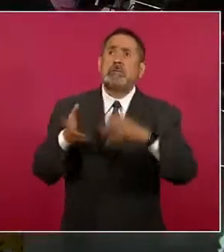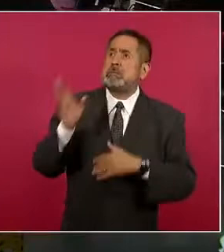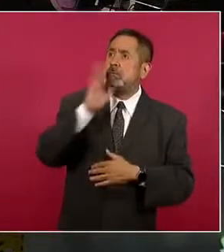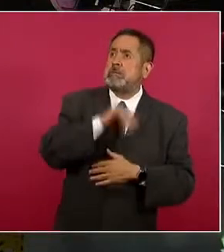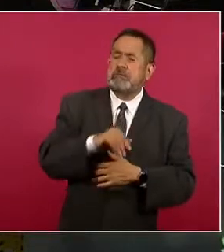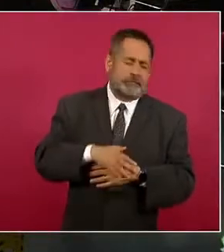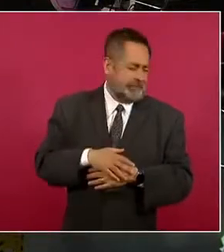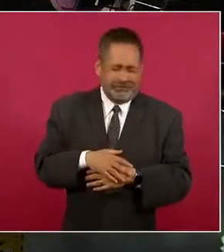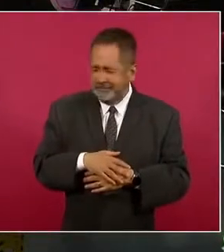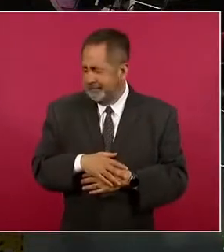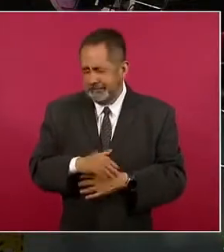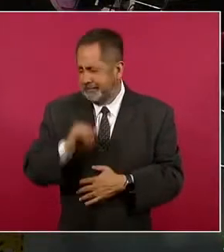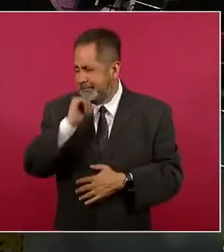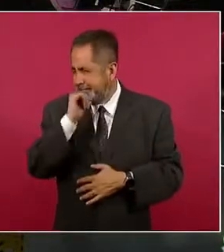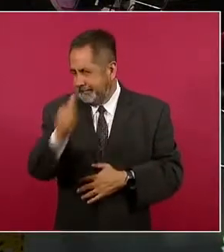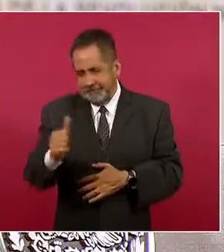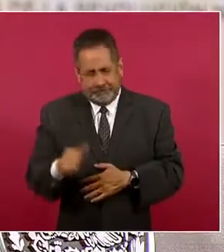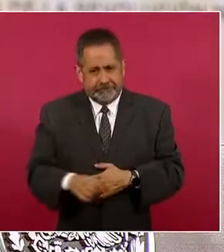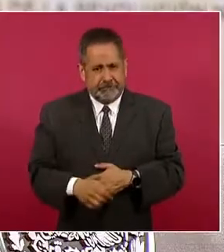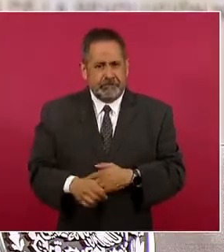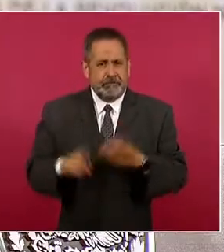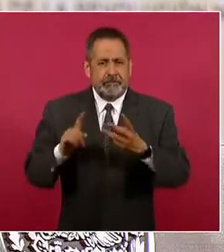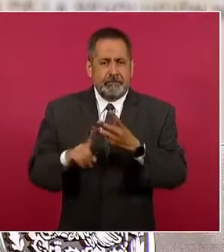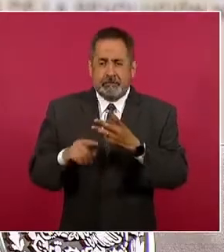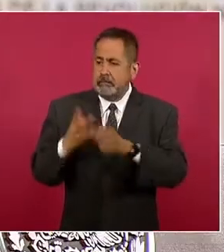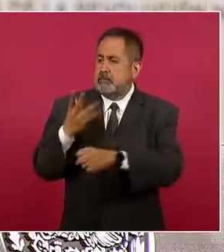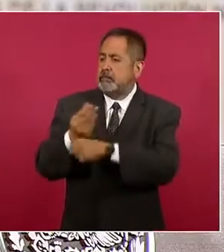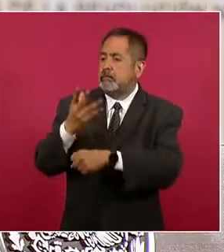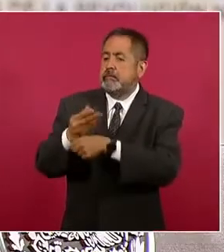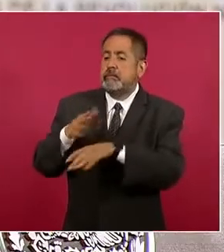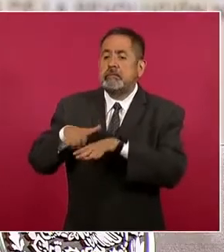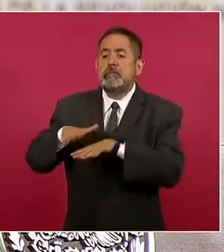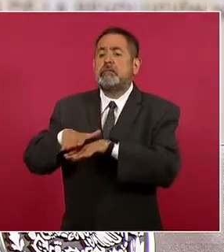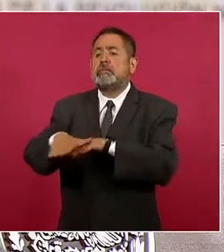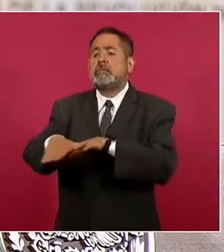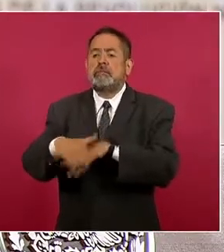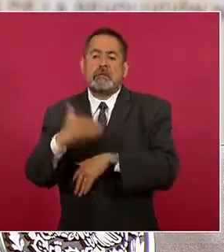y tampoco hacer una obra